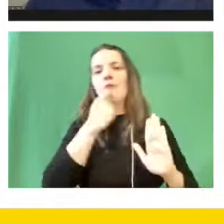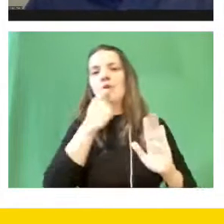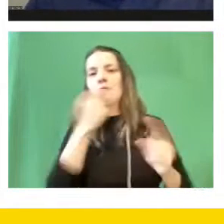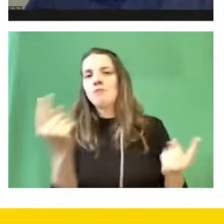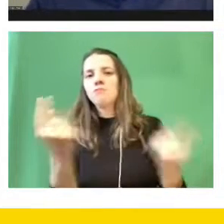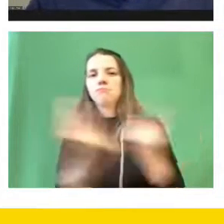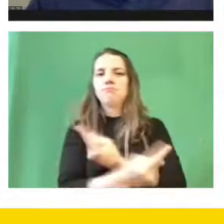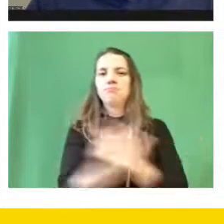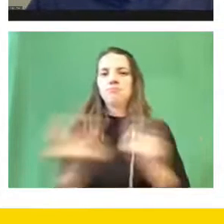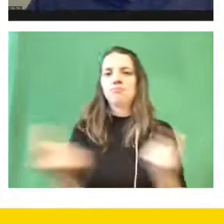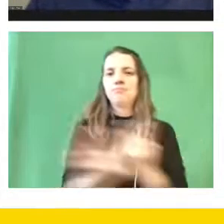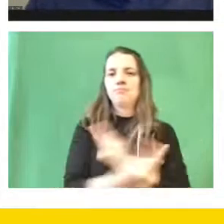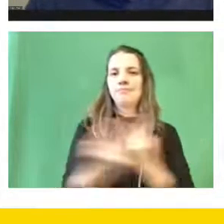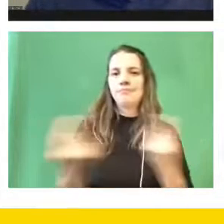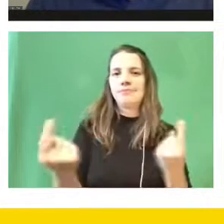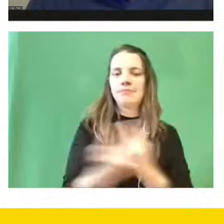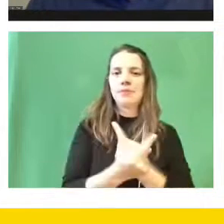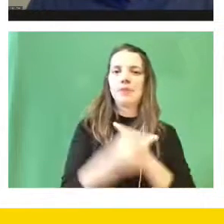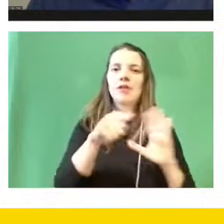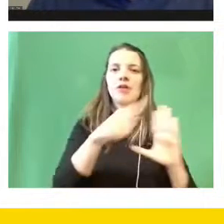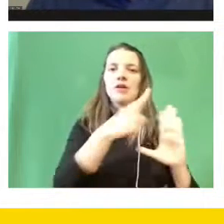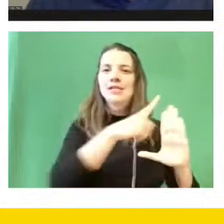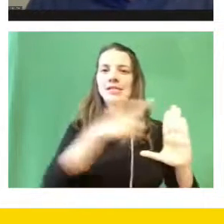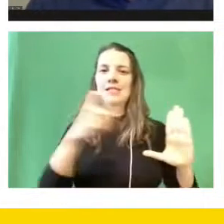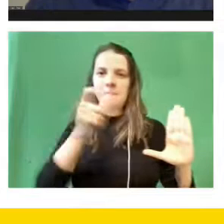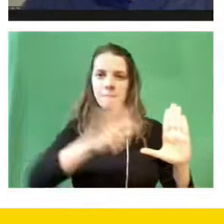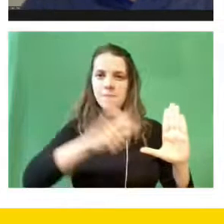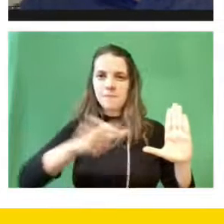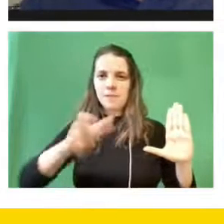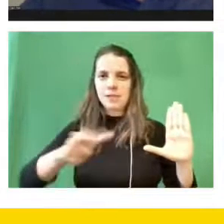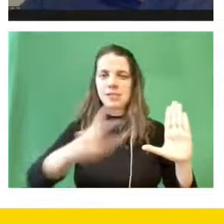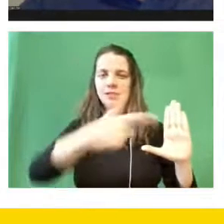personas, pero en algunos usos ese cociente